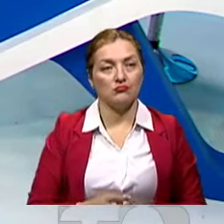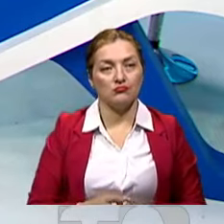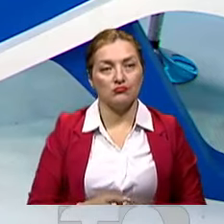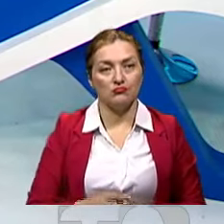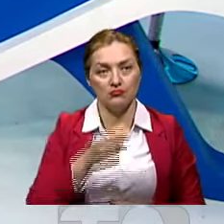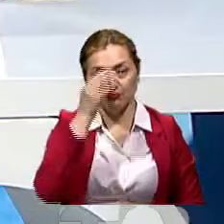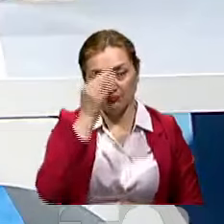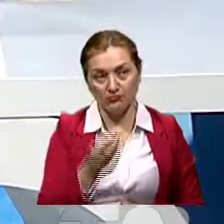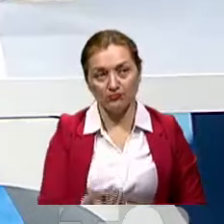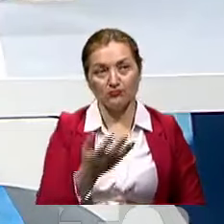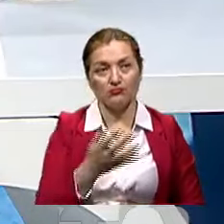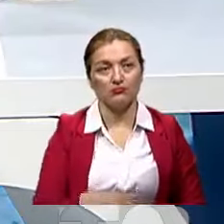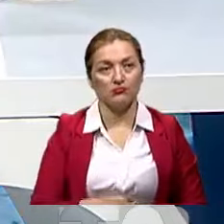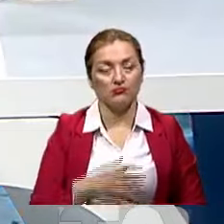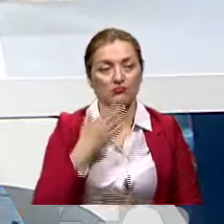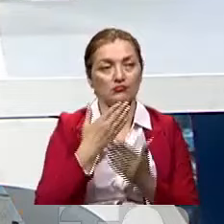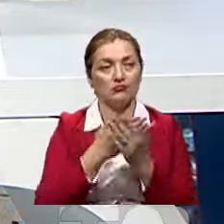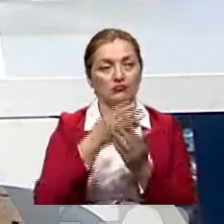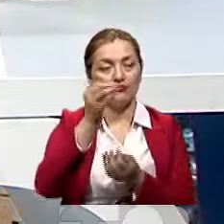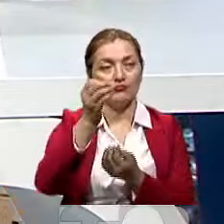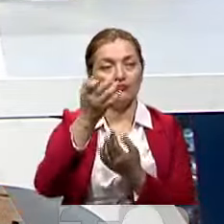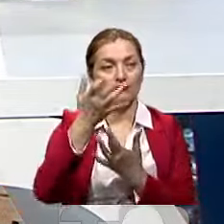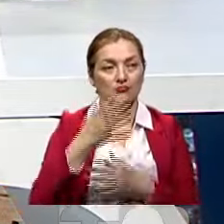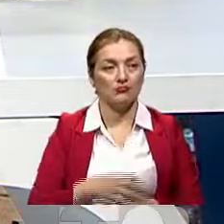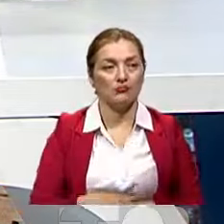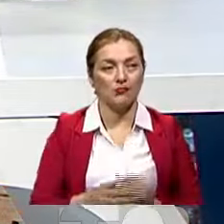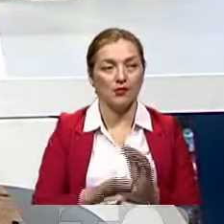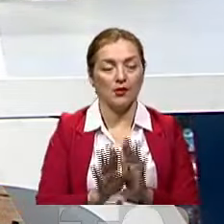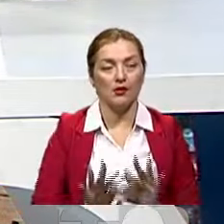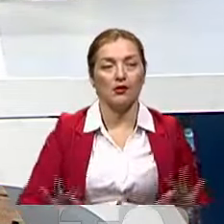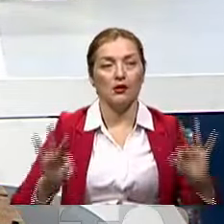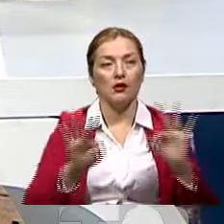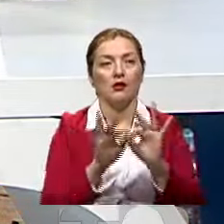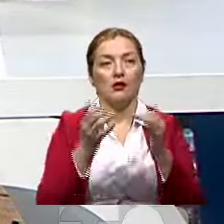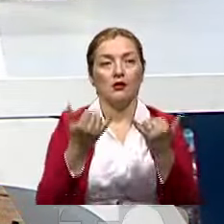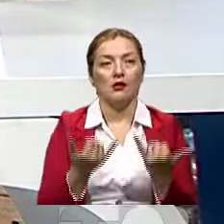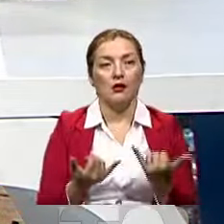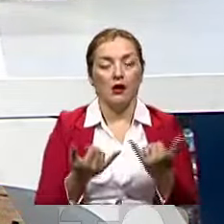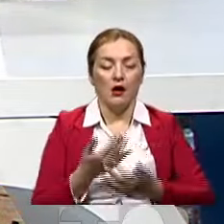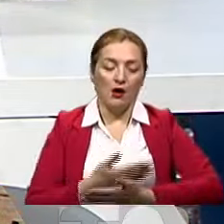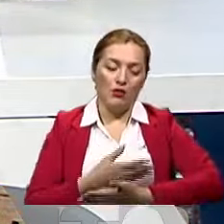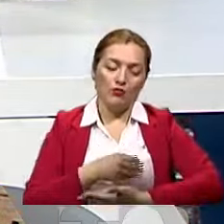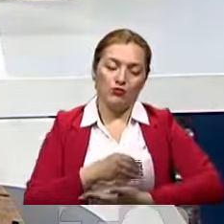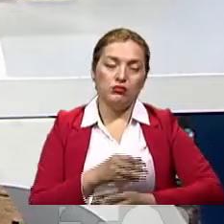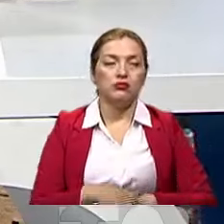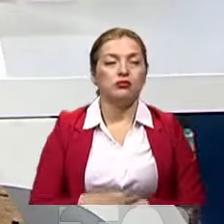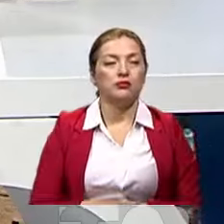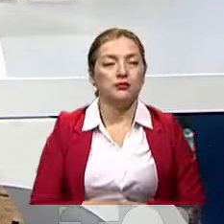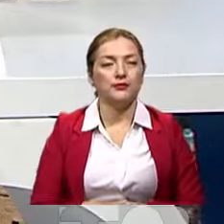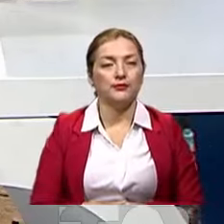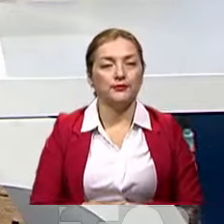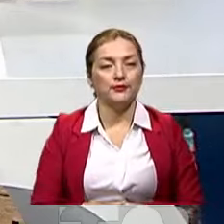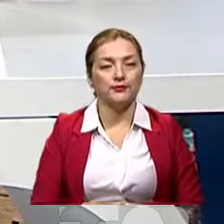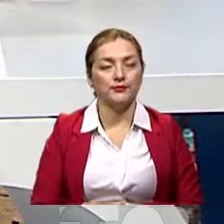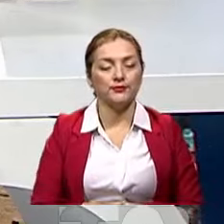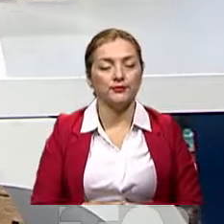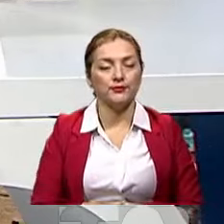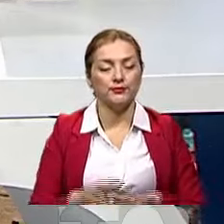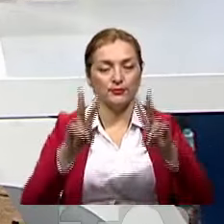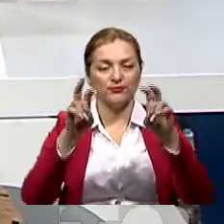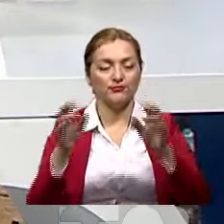Gracias por esta información y por la importancia que tenemos nosotros, pues, de dar de lactar a nuestros niños. Así es. Vamos a continuar con otros temas